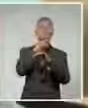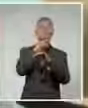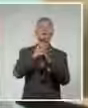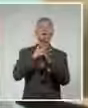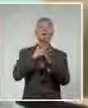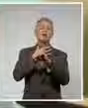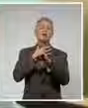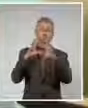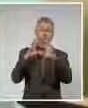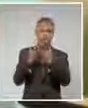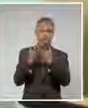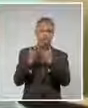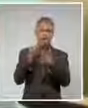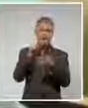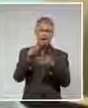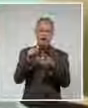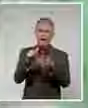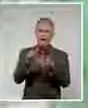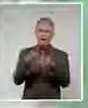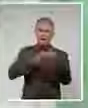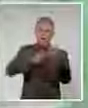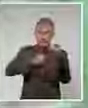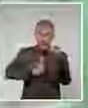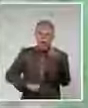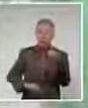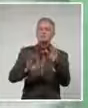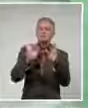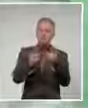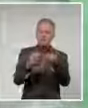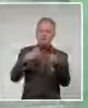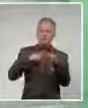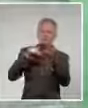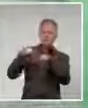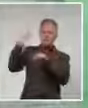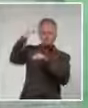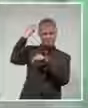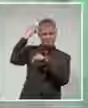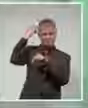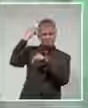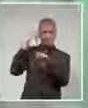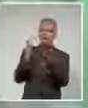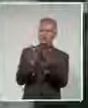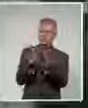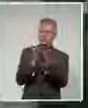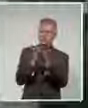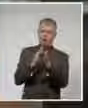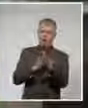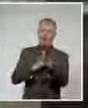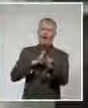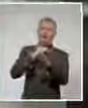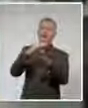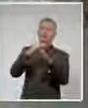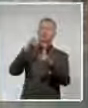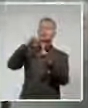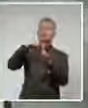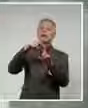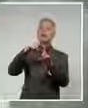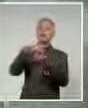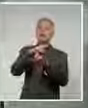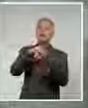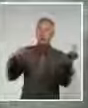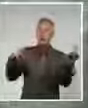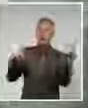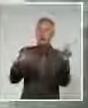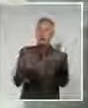Yuniel vivió con esta malformación desde el nacimiento. A pesar de ello, estudió hasta llegar a obtener la calificación de técnico en elaboración